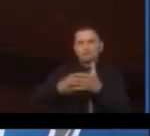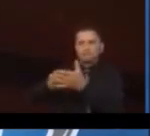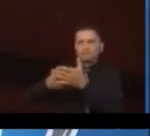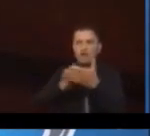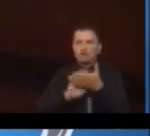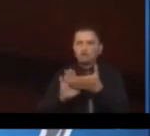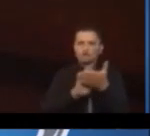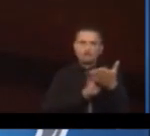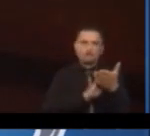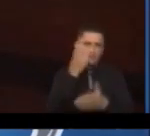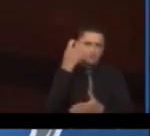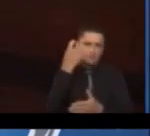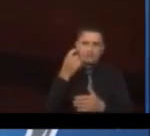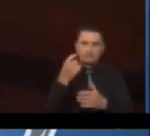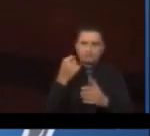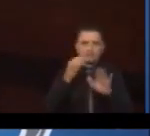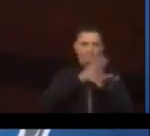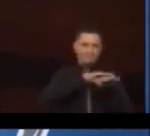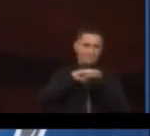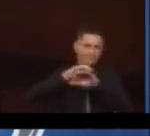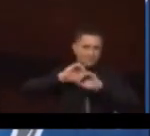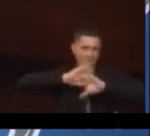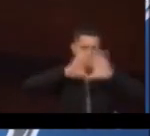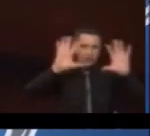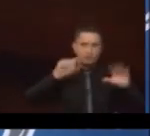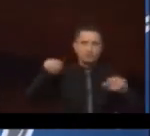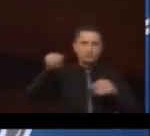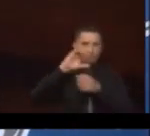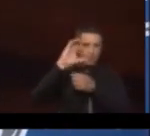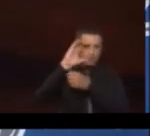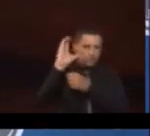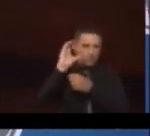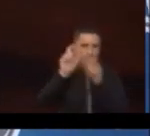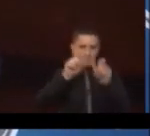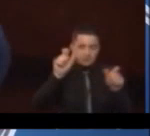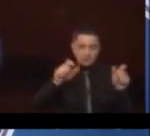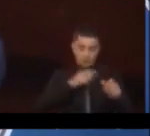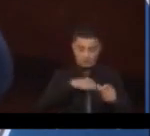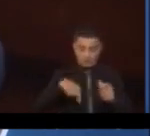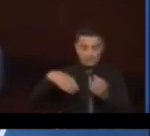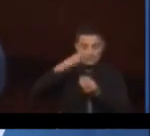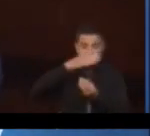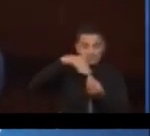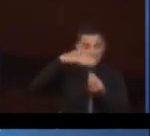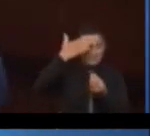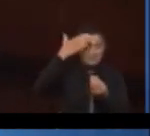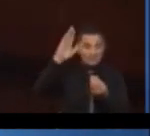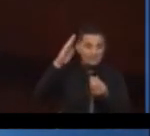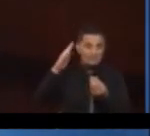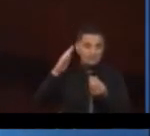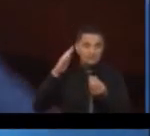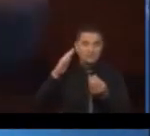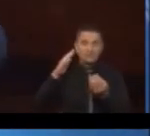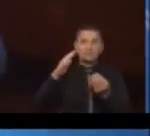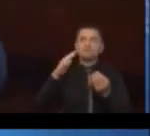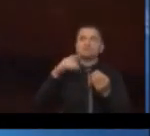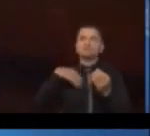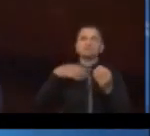cobrar lo que... Yo le quiero dejar claro a los colombianos, nosotros en el Centro Democrático no estamos defendiendo el status